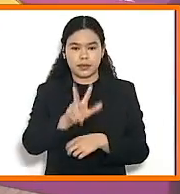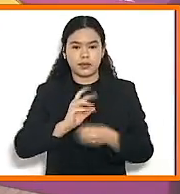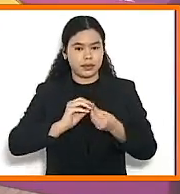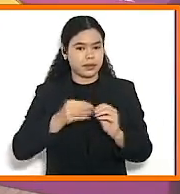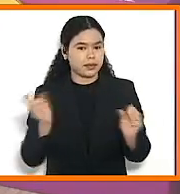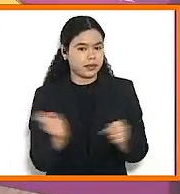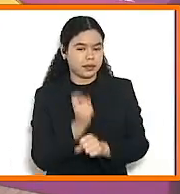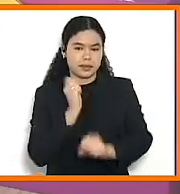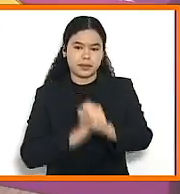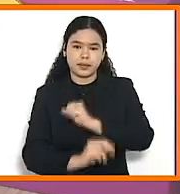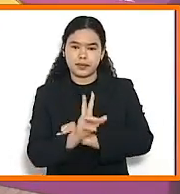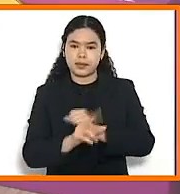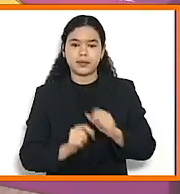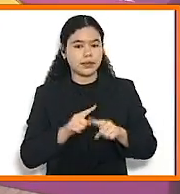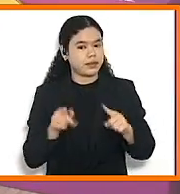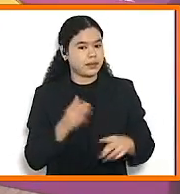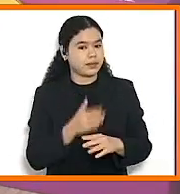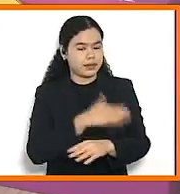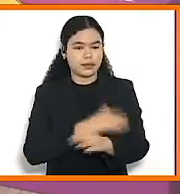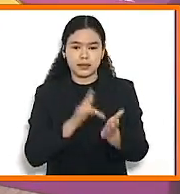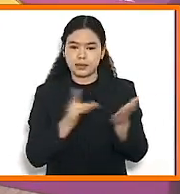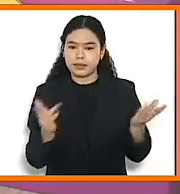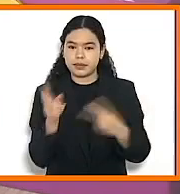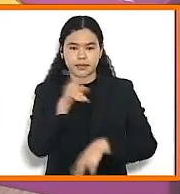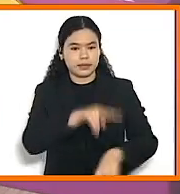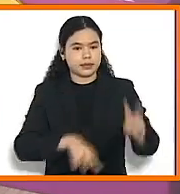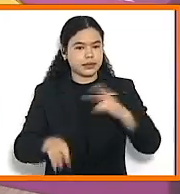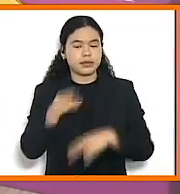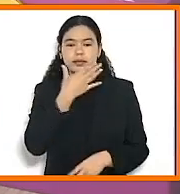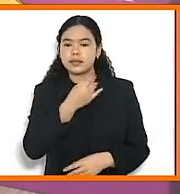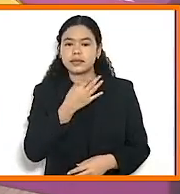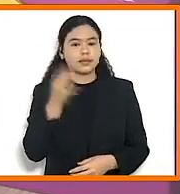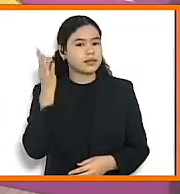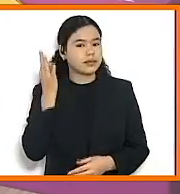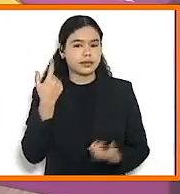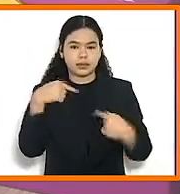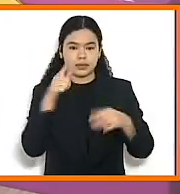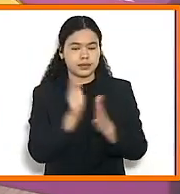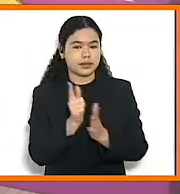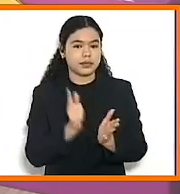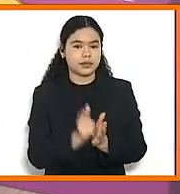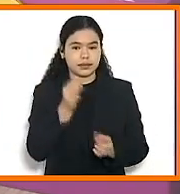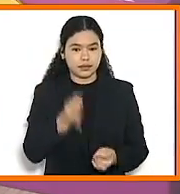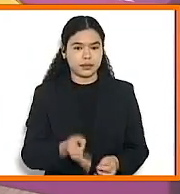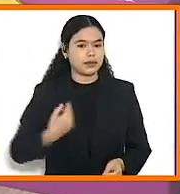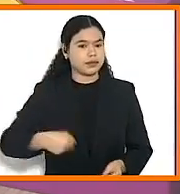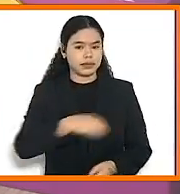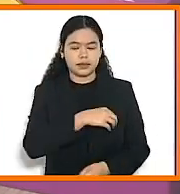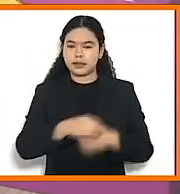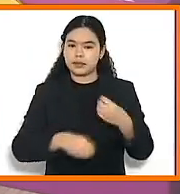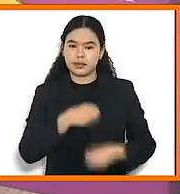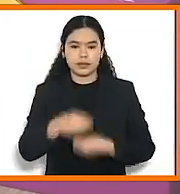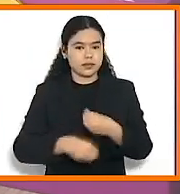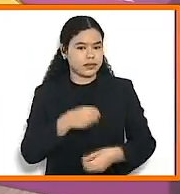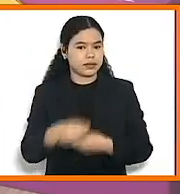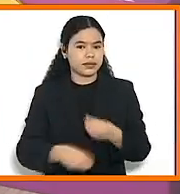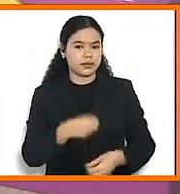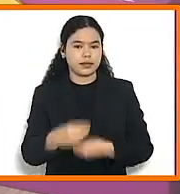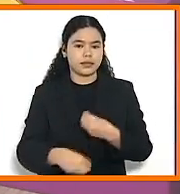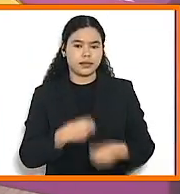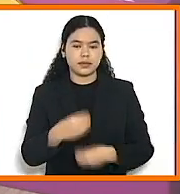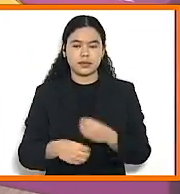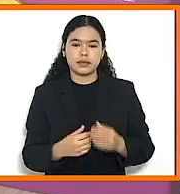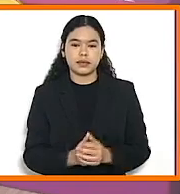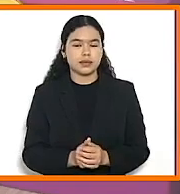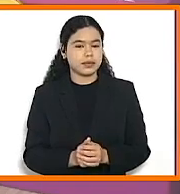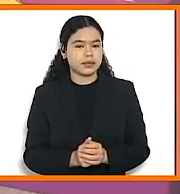ganadores para Pega 3. Pero antes agradecemos la presencia de nuestra auditora y notario, quienes están para dar fe y legalidad a cada uno de nuestros